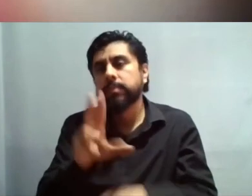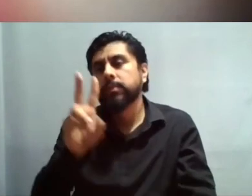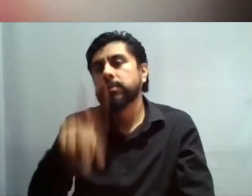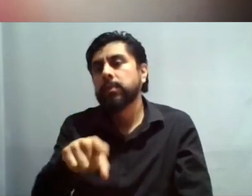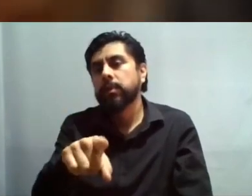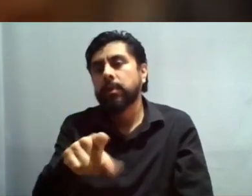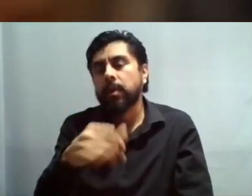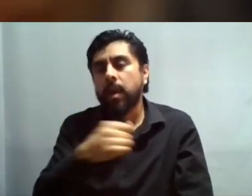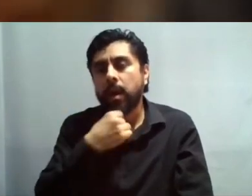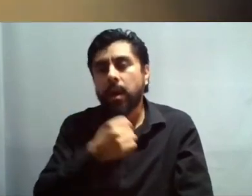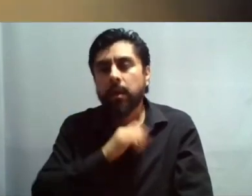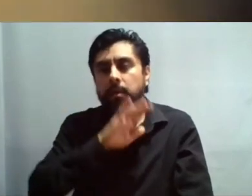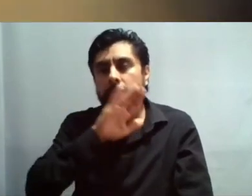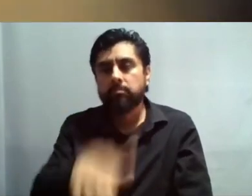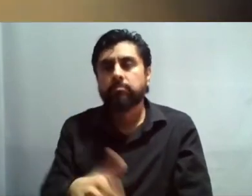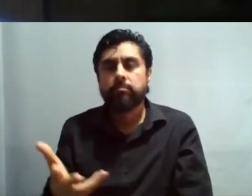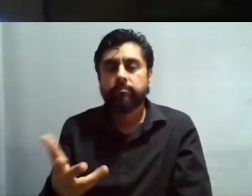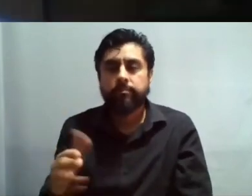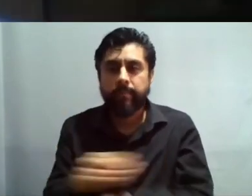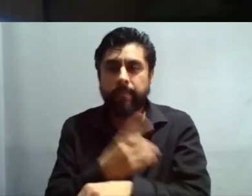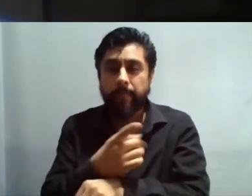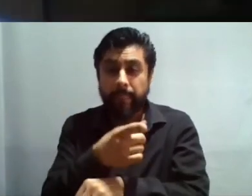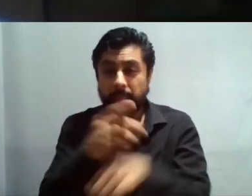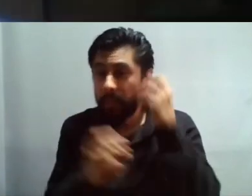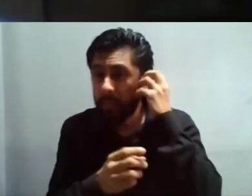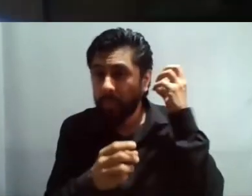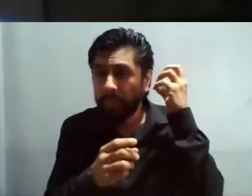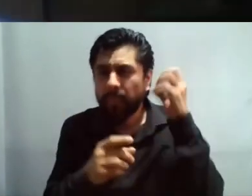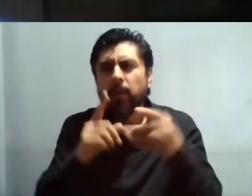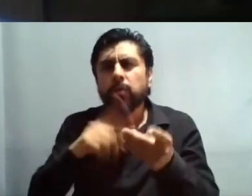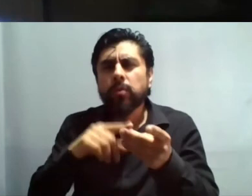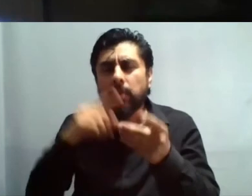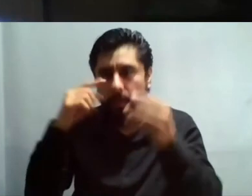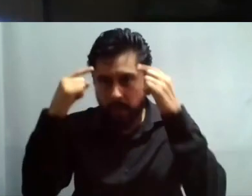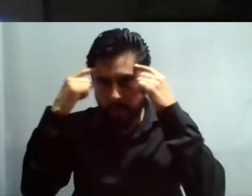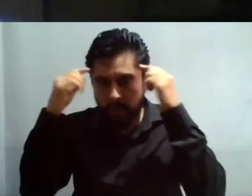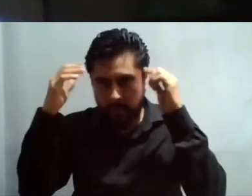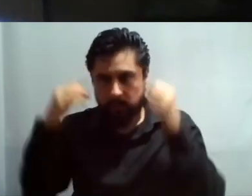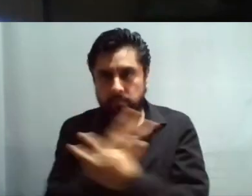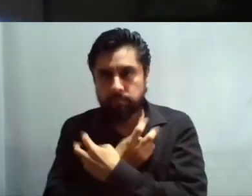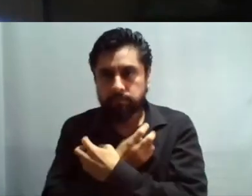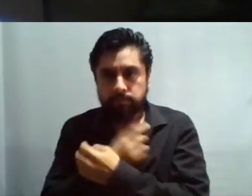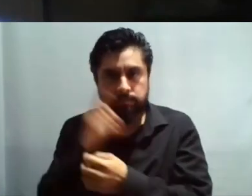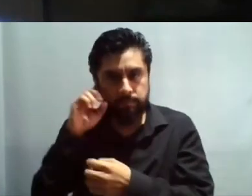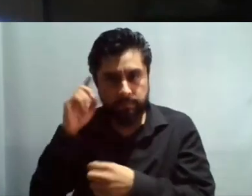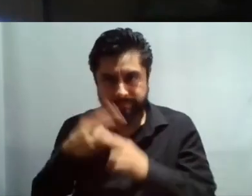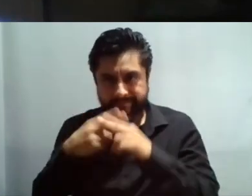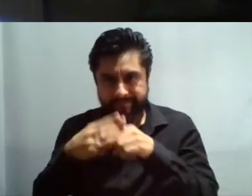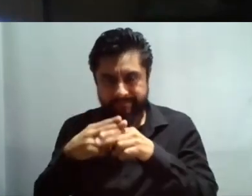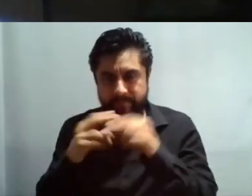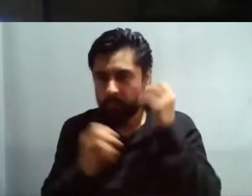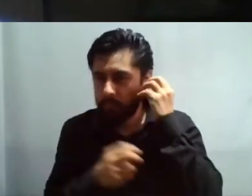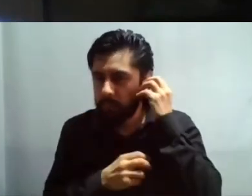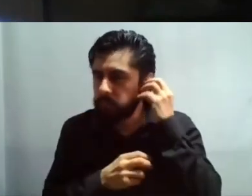fallecido. Esto venía desde la base del cráneo. E imagínense, llega a la consulta porque no sabían cómo poner un aparato auditivo. Eso era lo